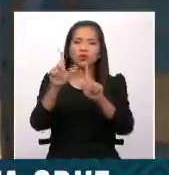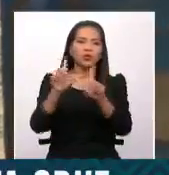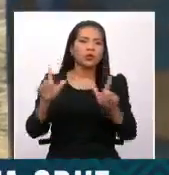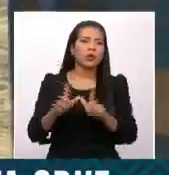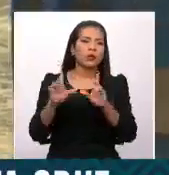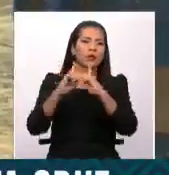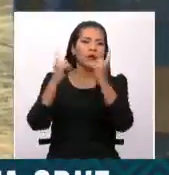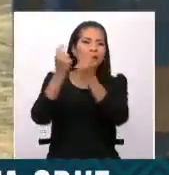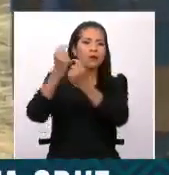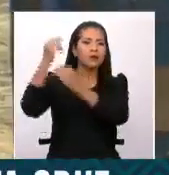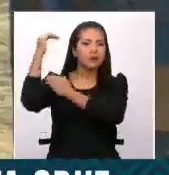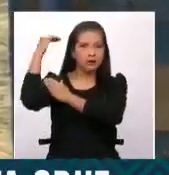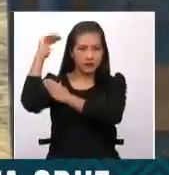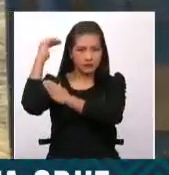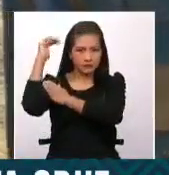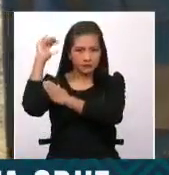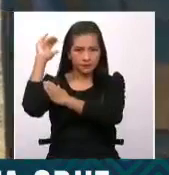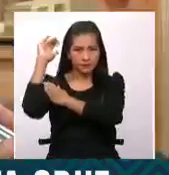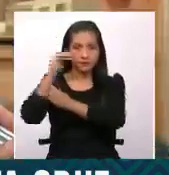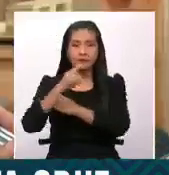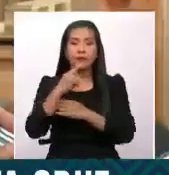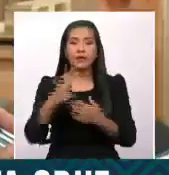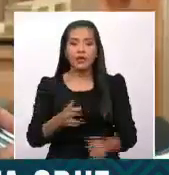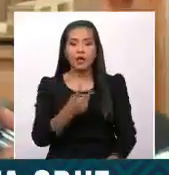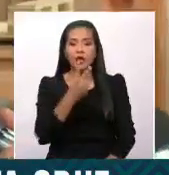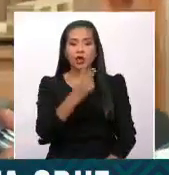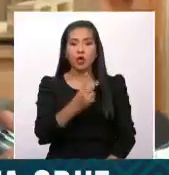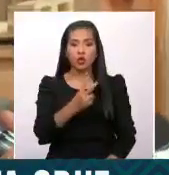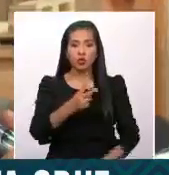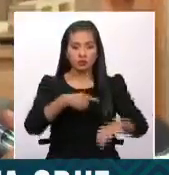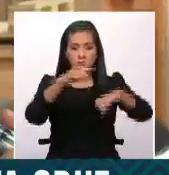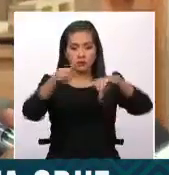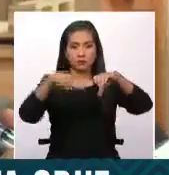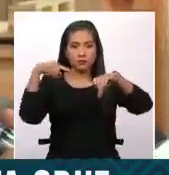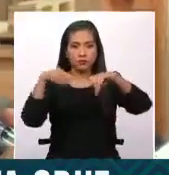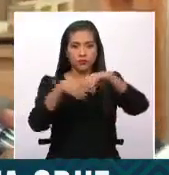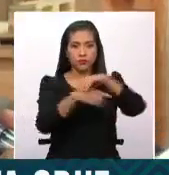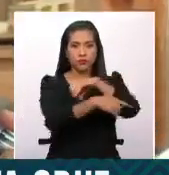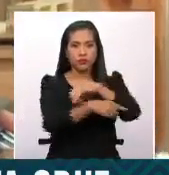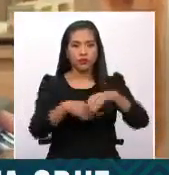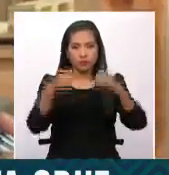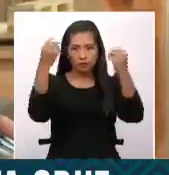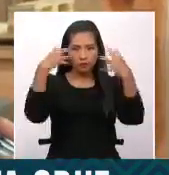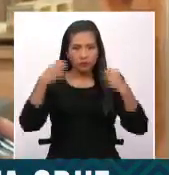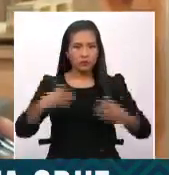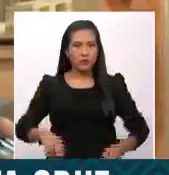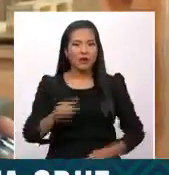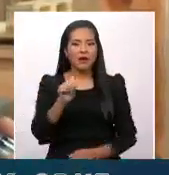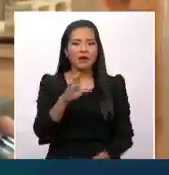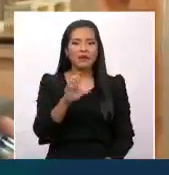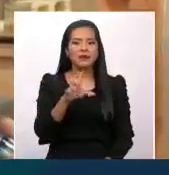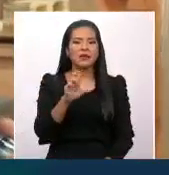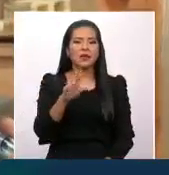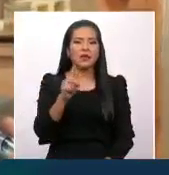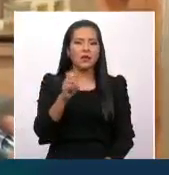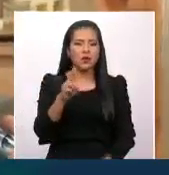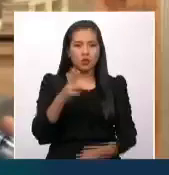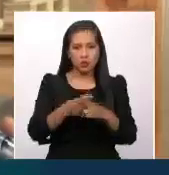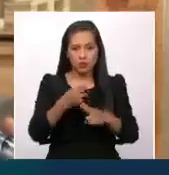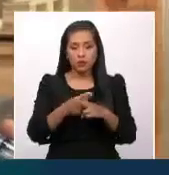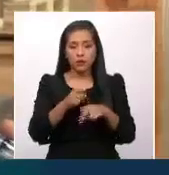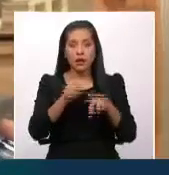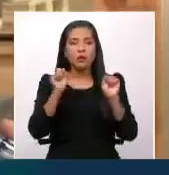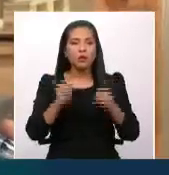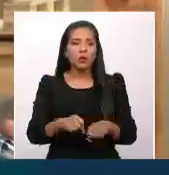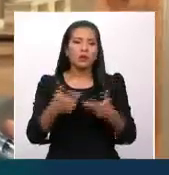Departamento de Santa Cruz. Claro que sí, son dos aceleradores lineales de última tecnología que van a permitir desarrollar tareas